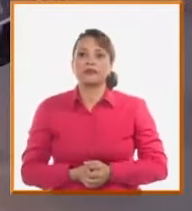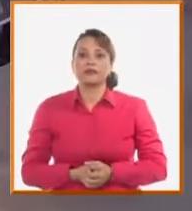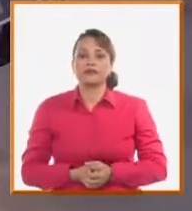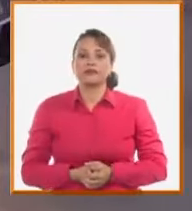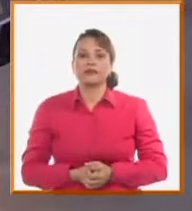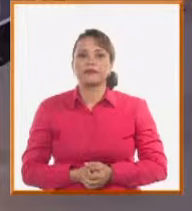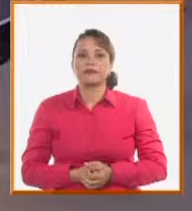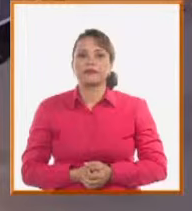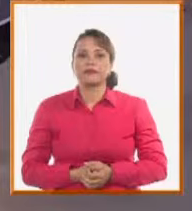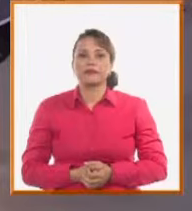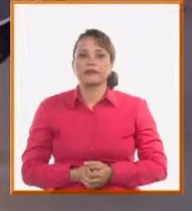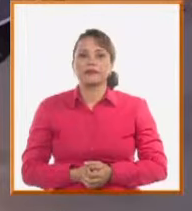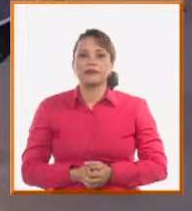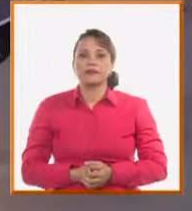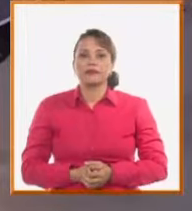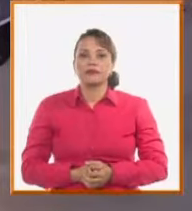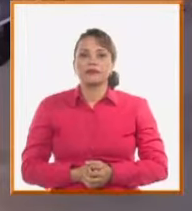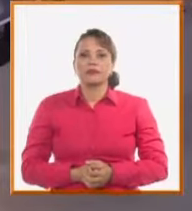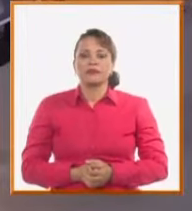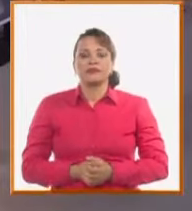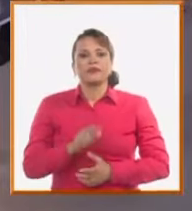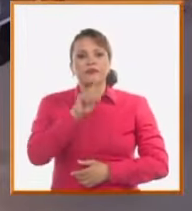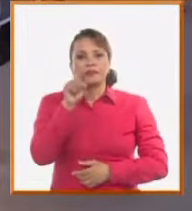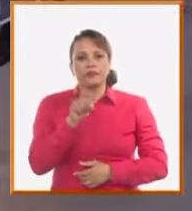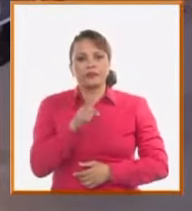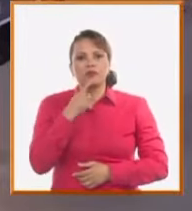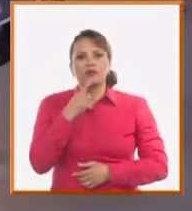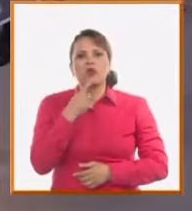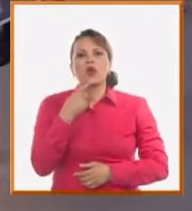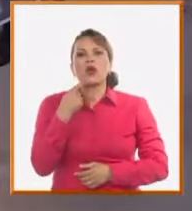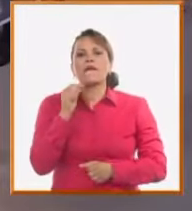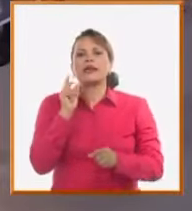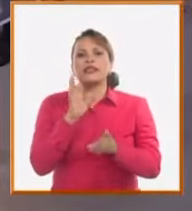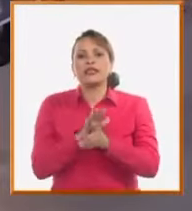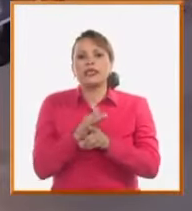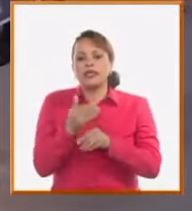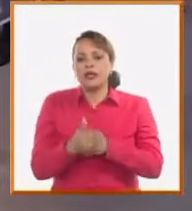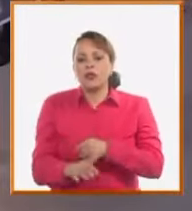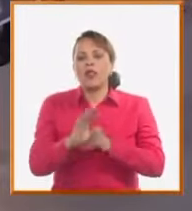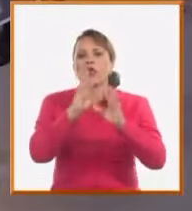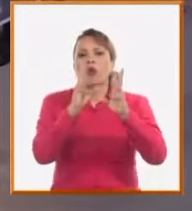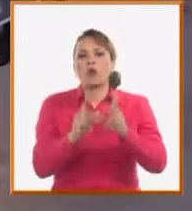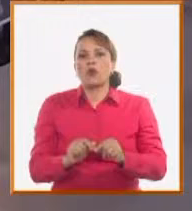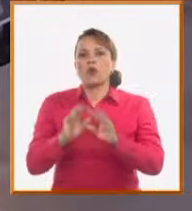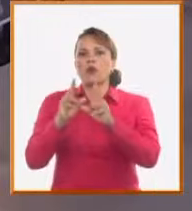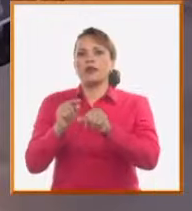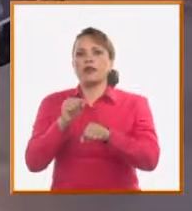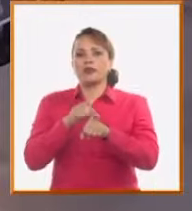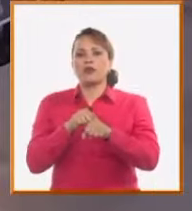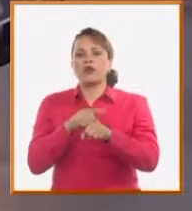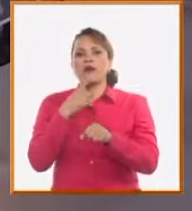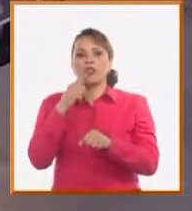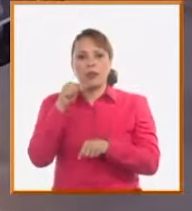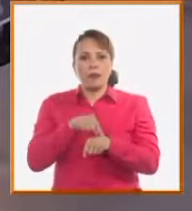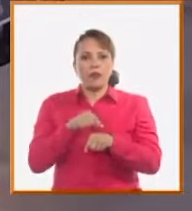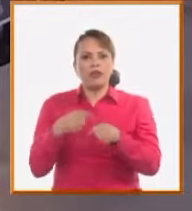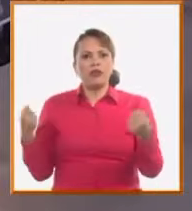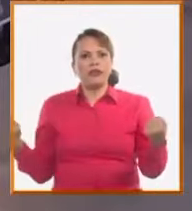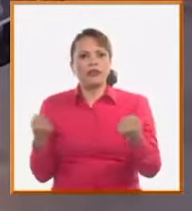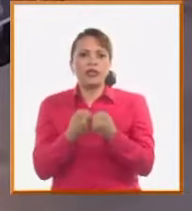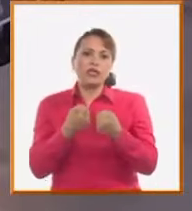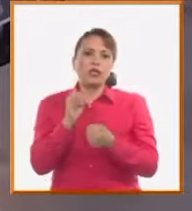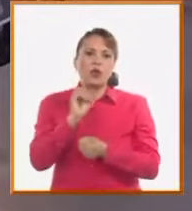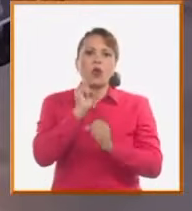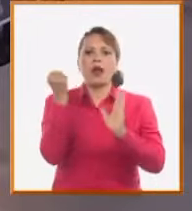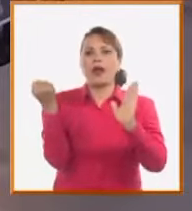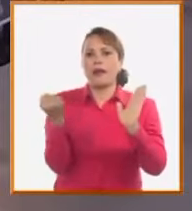Primero, ¿cuándo es que se comienza a contar el proceso por una persona? ¿Cuando ocurre el accidente o cuando finalmente se les aprueba